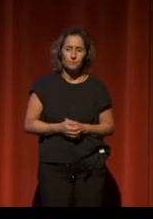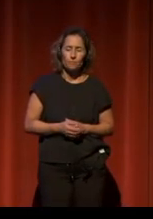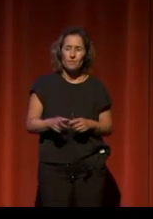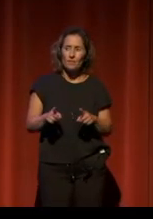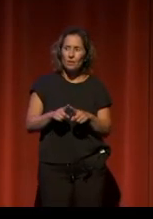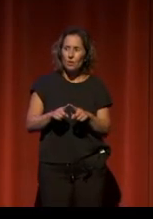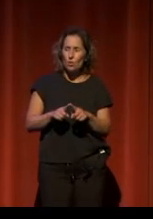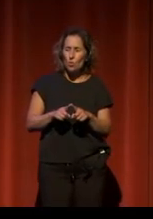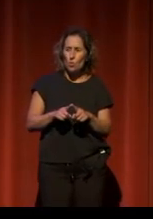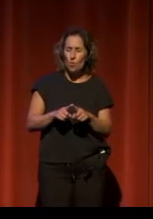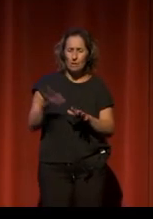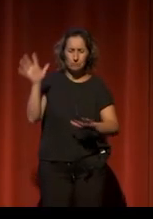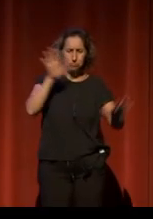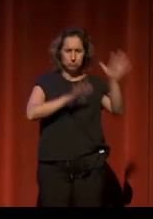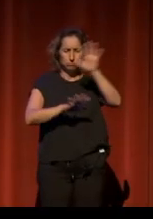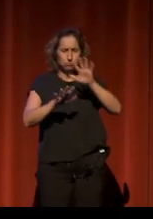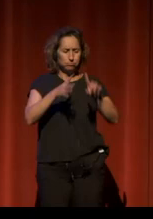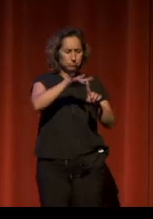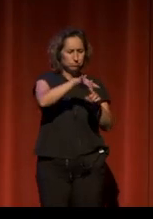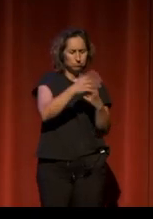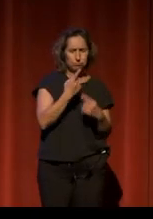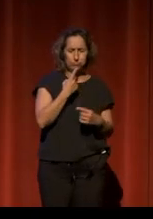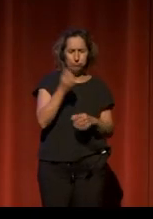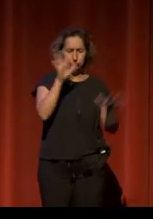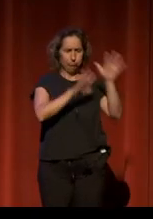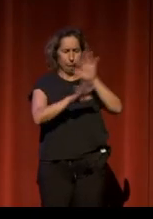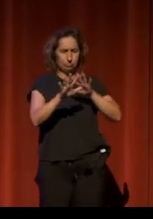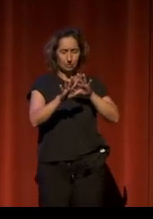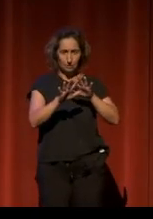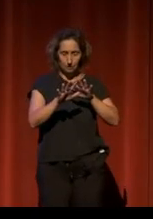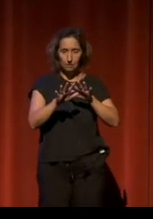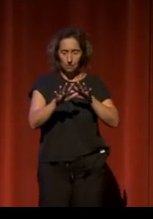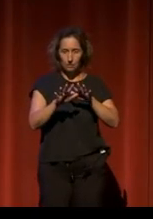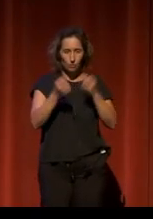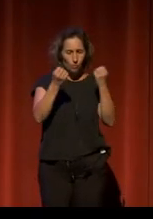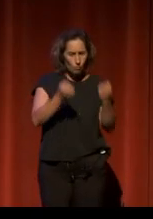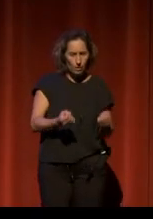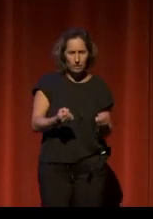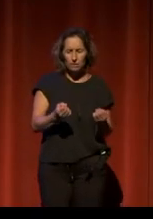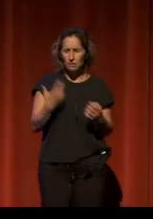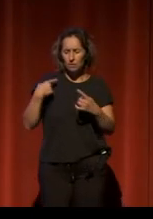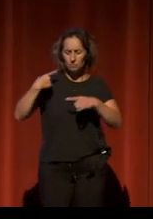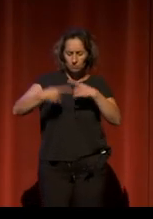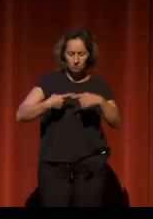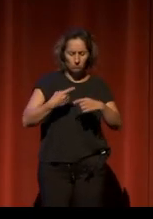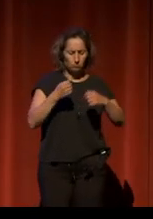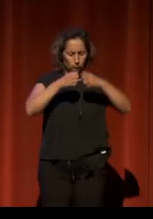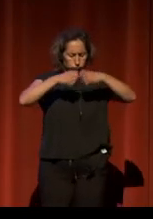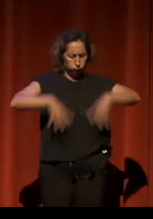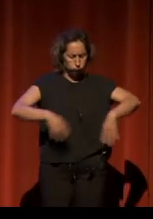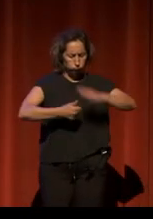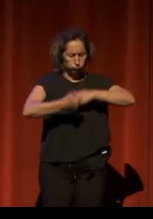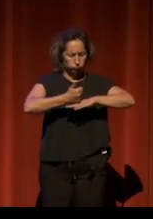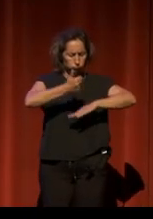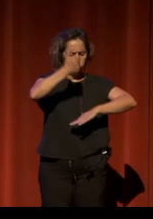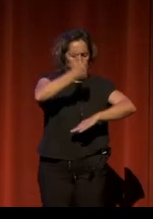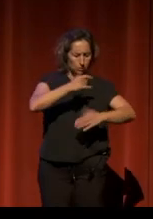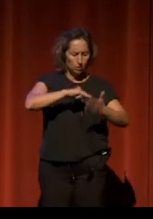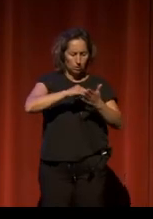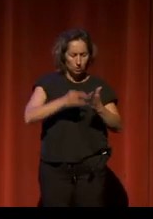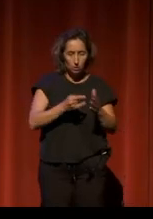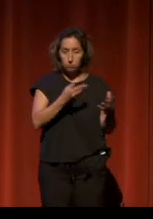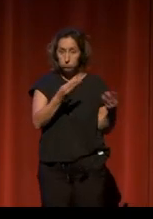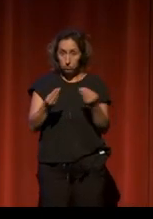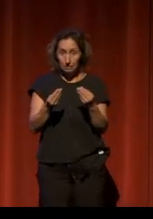de complejidad del que veníamos hablando en el que teníamos unas instituciones tradicionales muy jerárquicas muy burocráticas muy tecnocráticas que